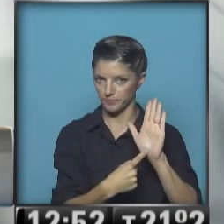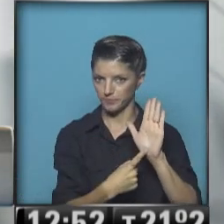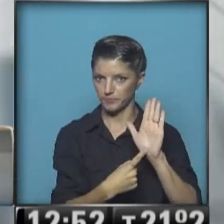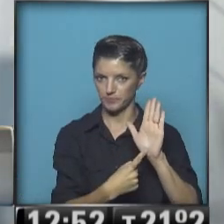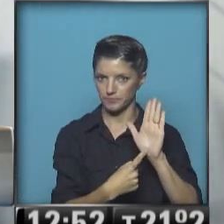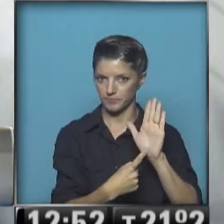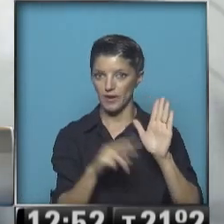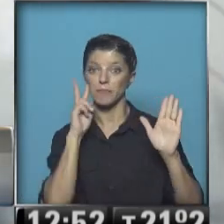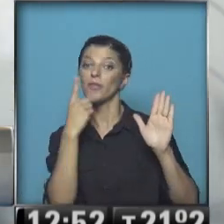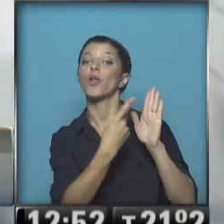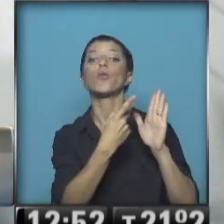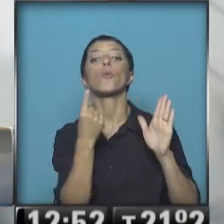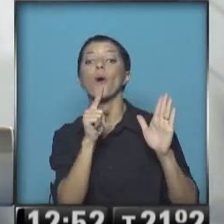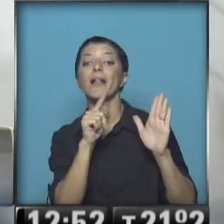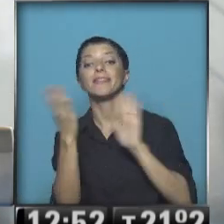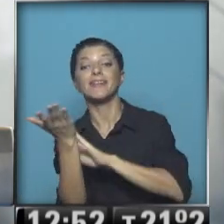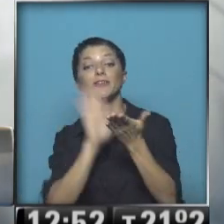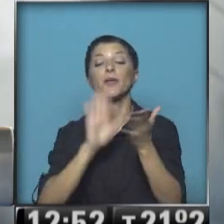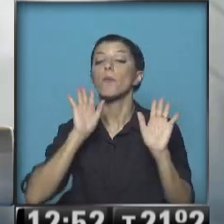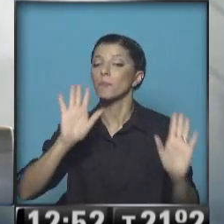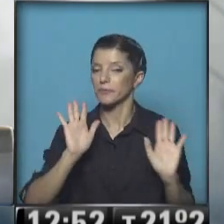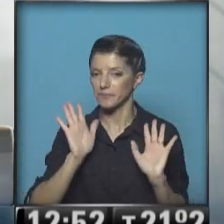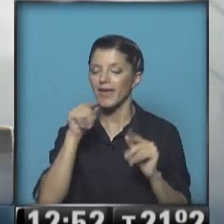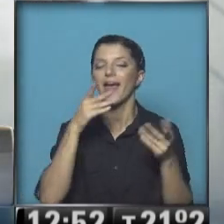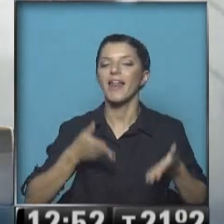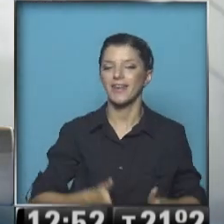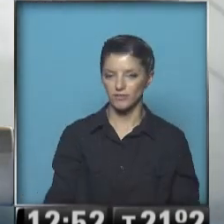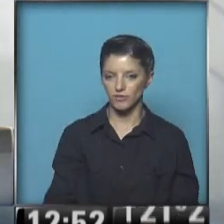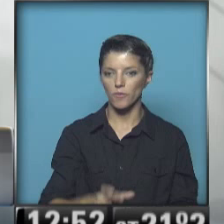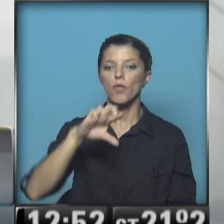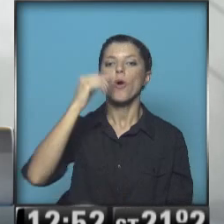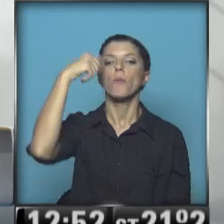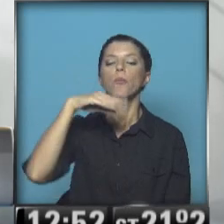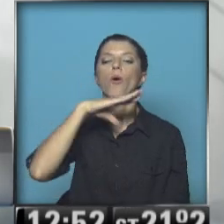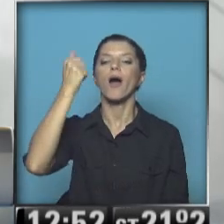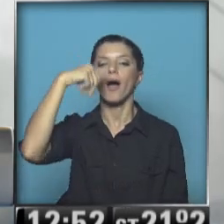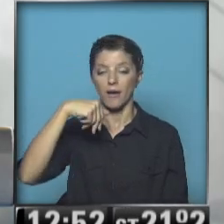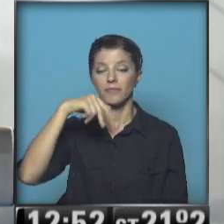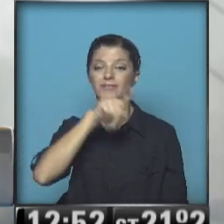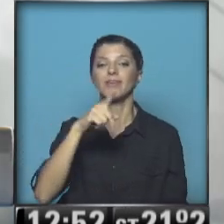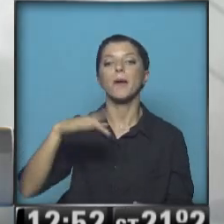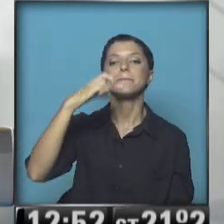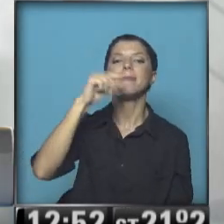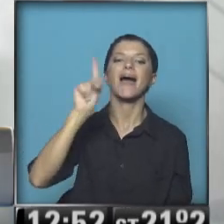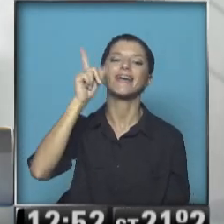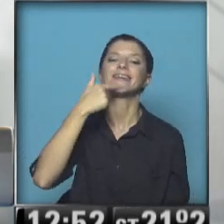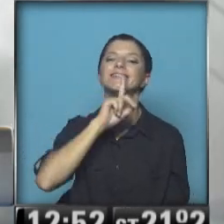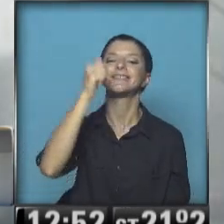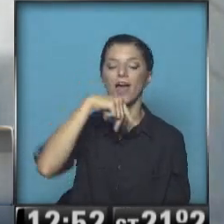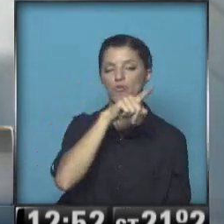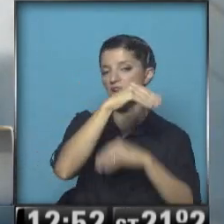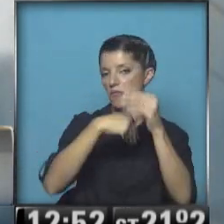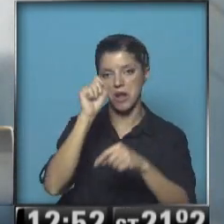fotografía no se sabe todavía si es el de la derecha o el de la izquierda nació en la provincia de punjab en Pakistán en el seno de una familia tradicional de clase